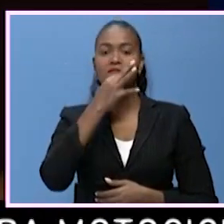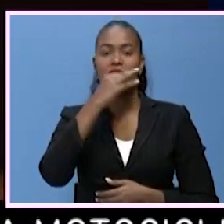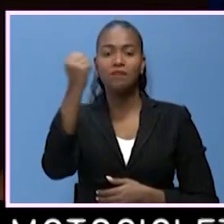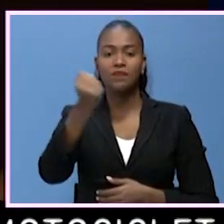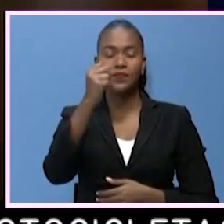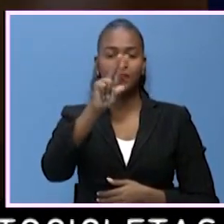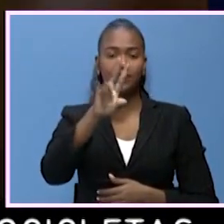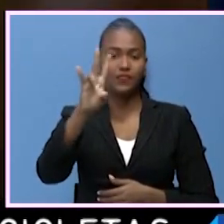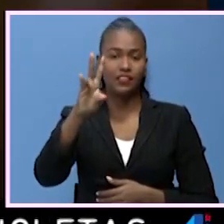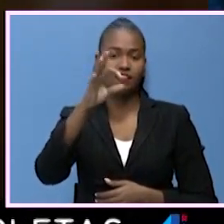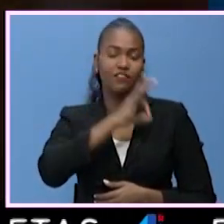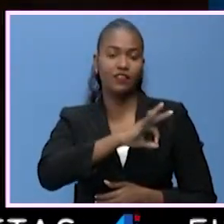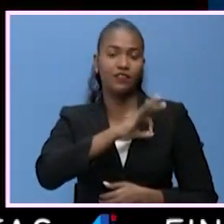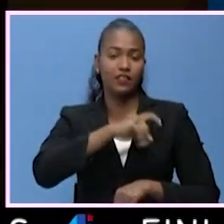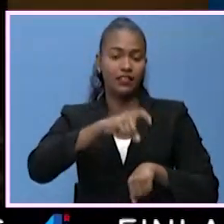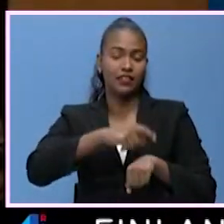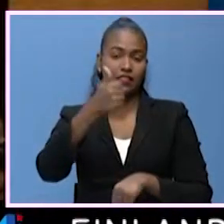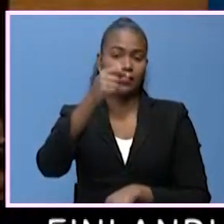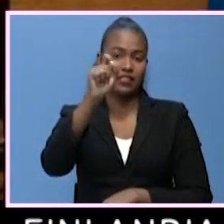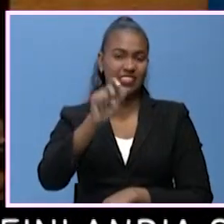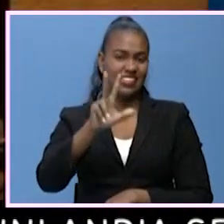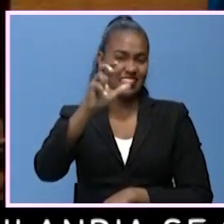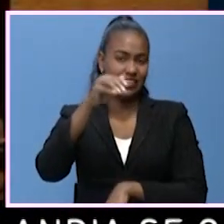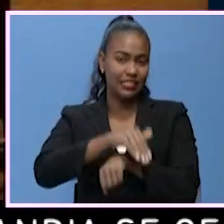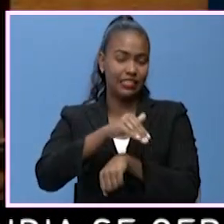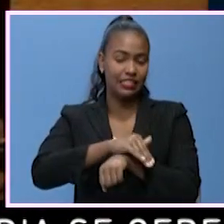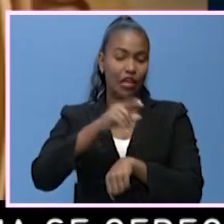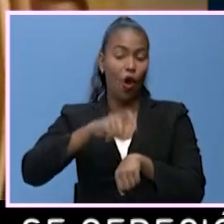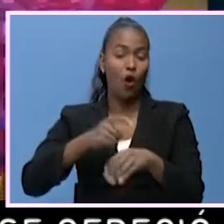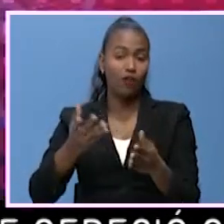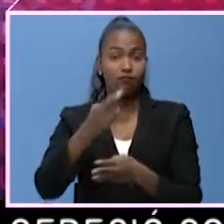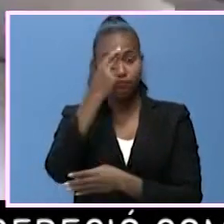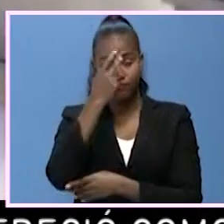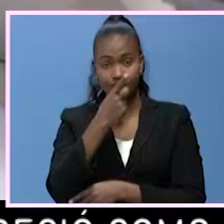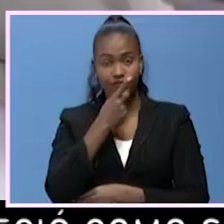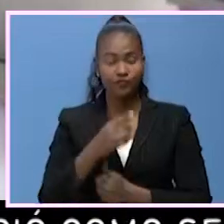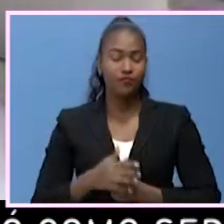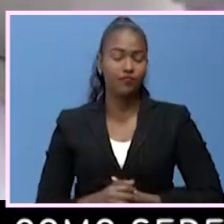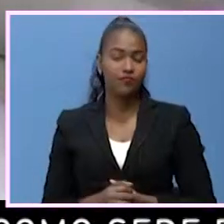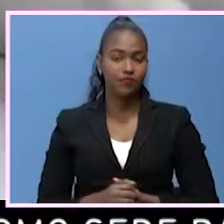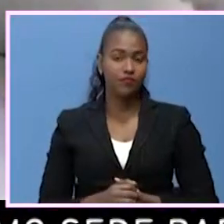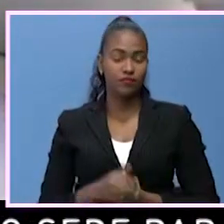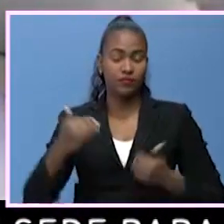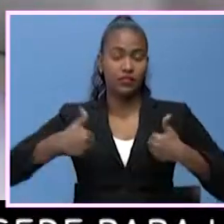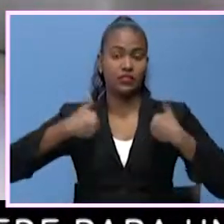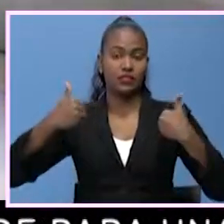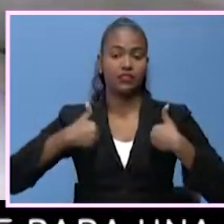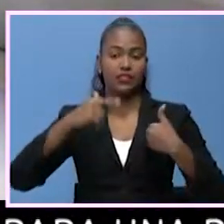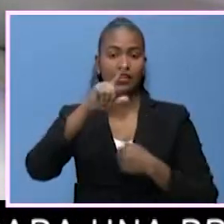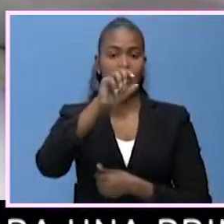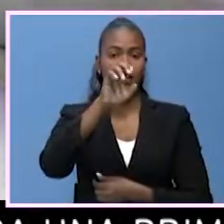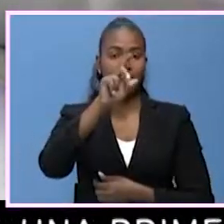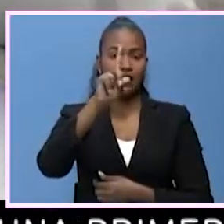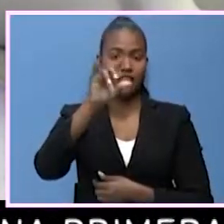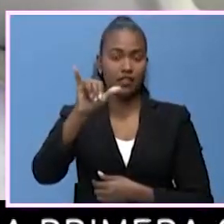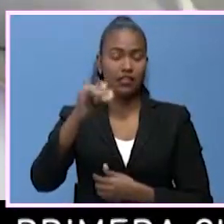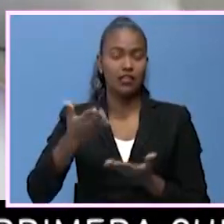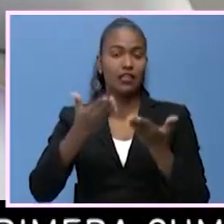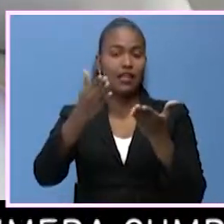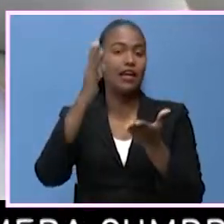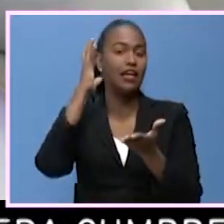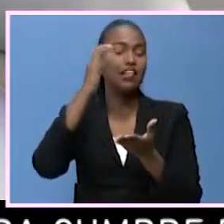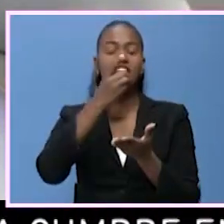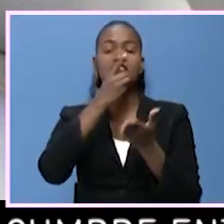sábado 27 de febrero a las 10:30 de la noche, hora dominicana. La joven cantante Lady D lanzó a la